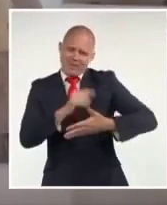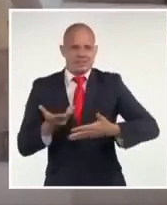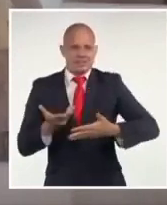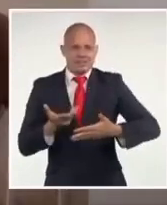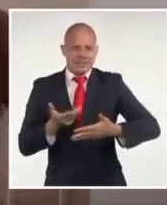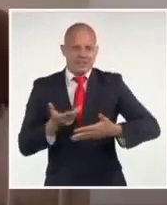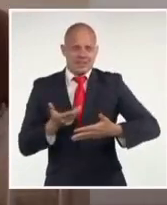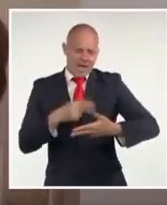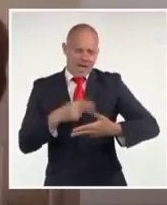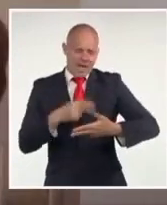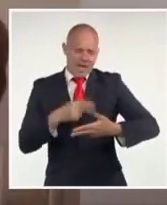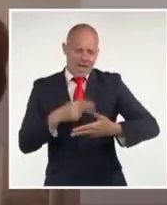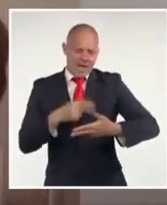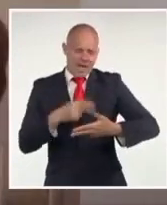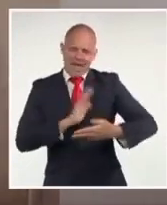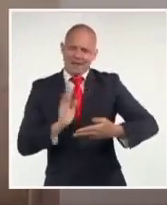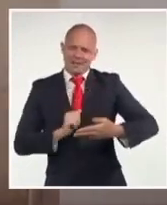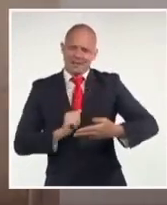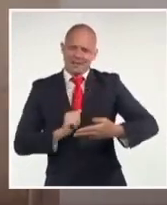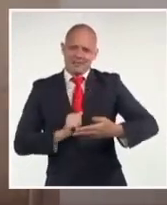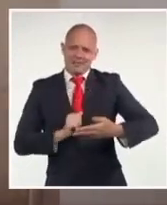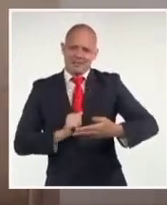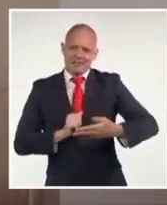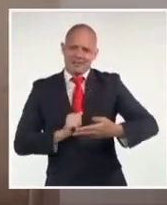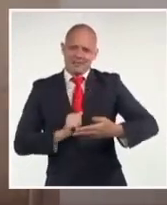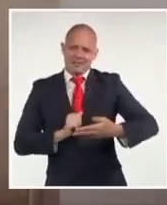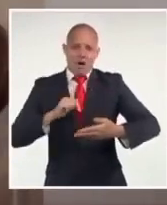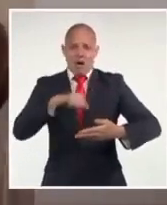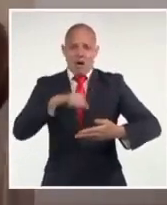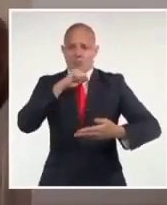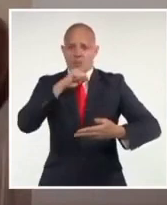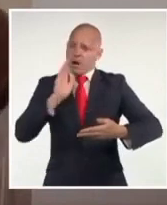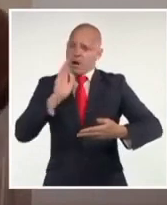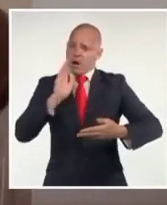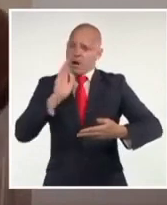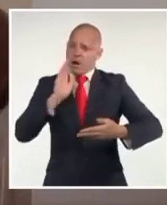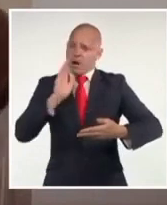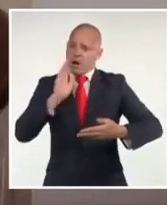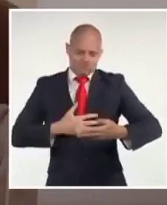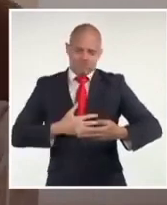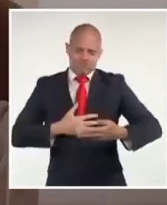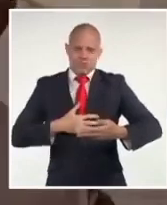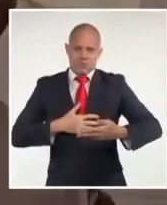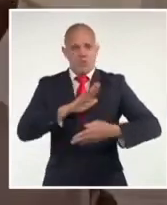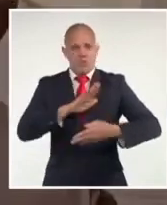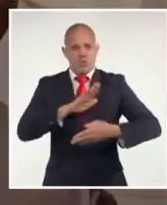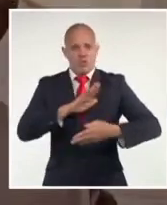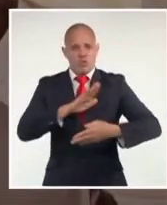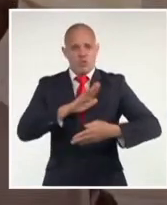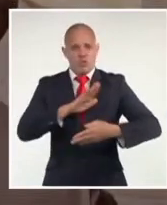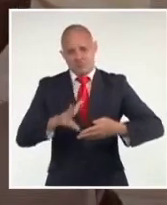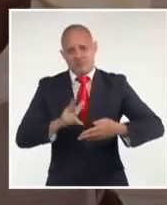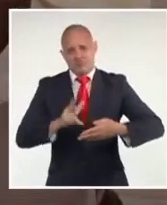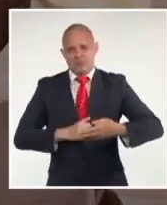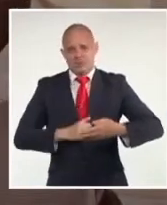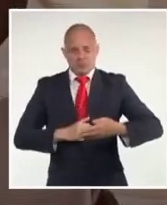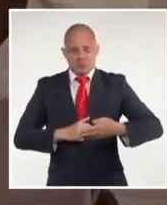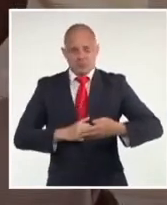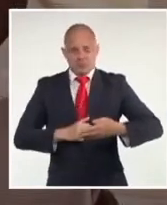Angeli, independientemente de que hoy su madre no está con nosotros por circunstancias de la vida, pero se hizo todo lo